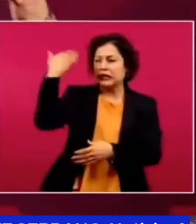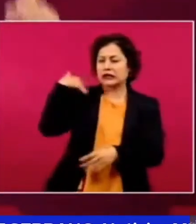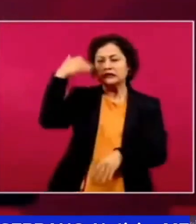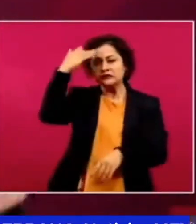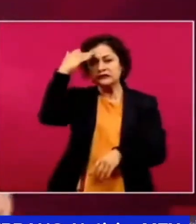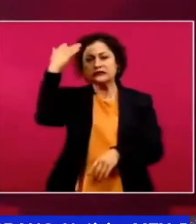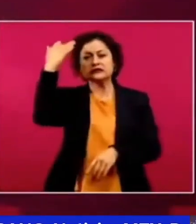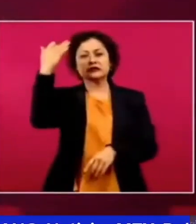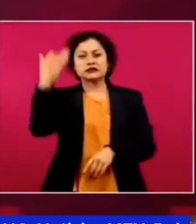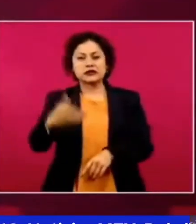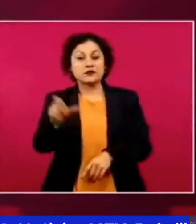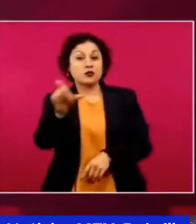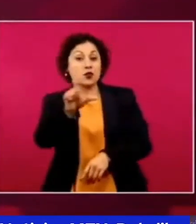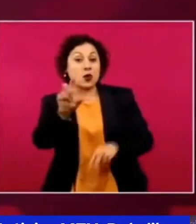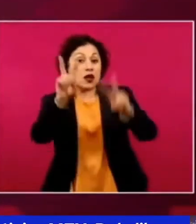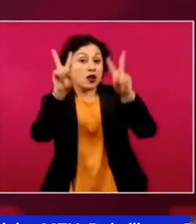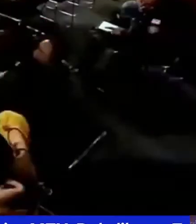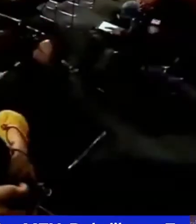se iba a aprobar el presupuesto,